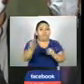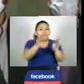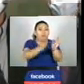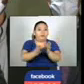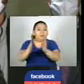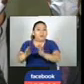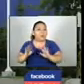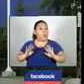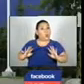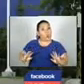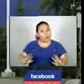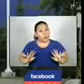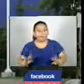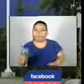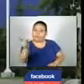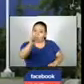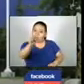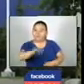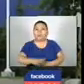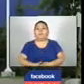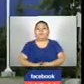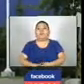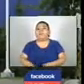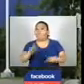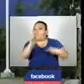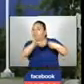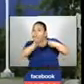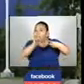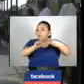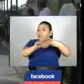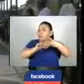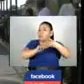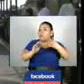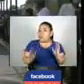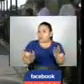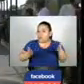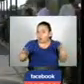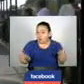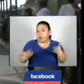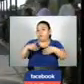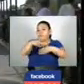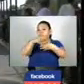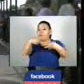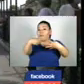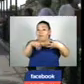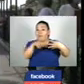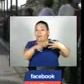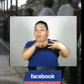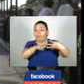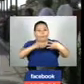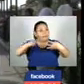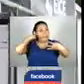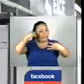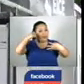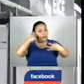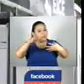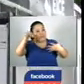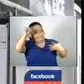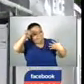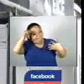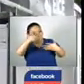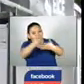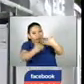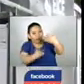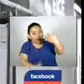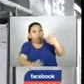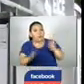No relajemos las medidas. Especificar los límites y los alcances de las restricciones es importante, es por eso que se debe analizar el